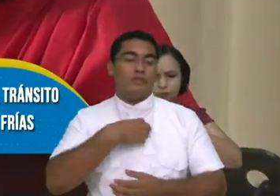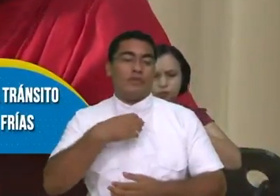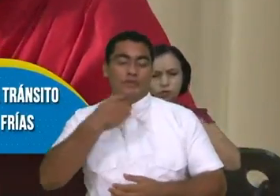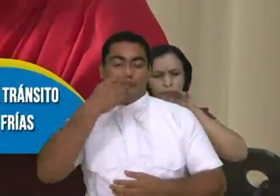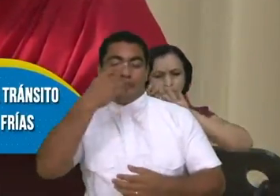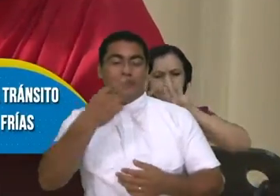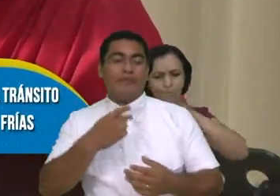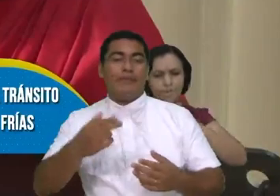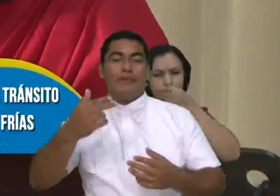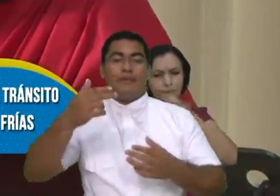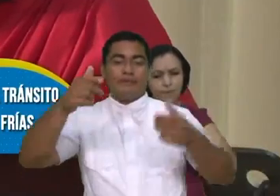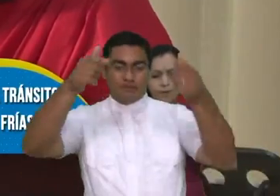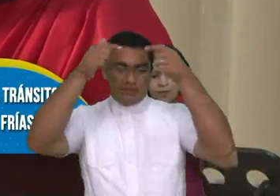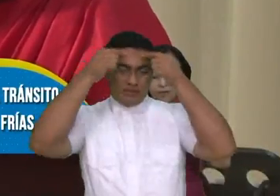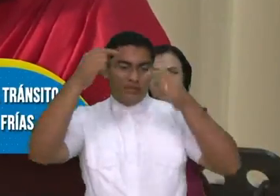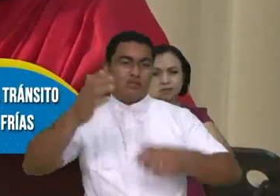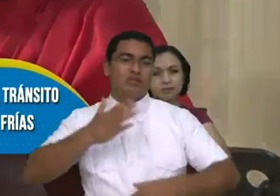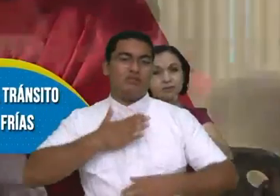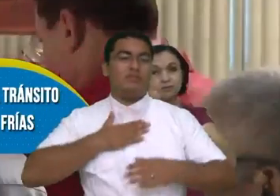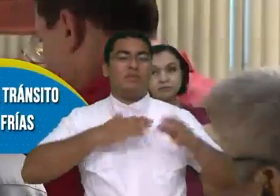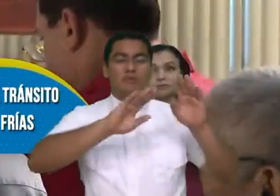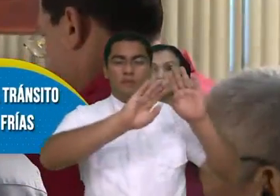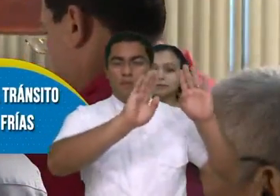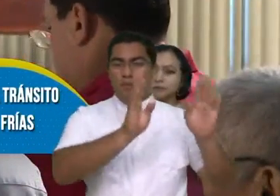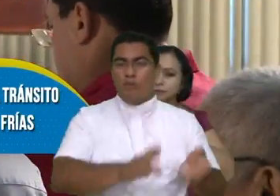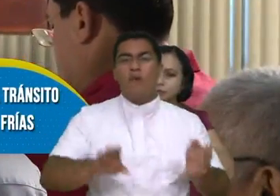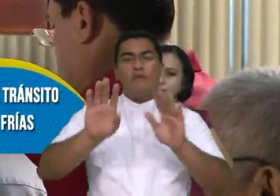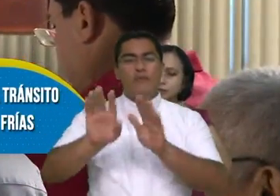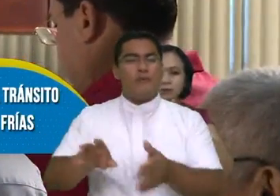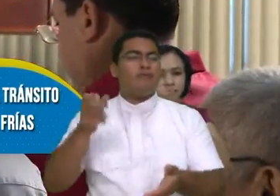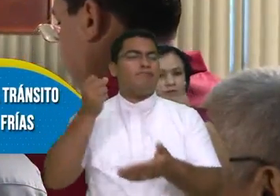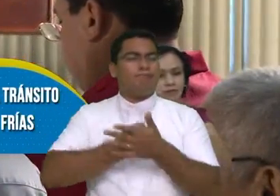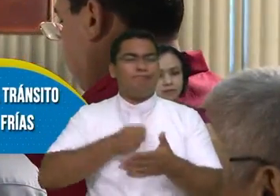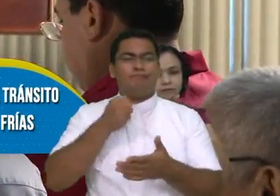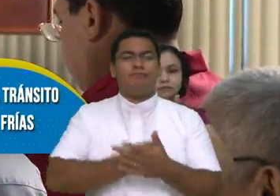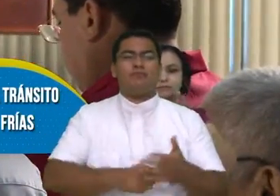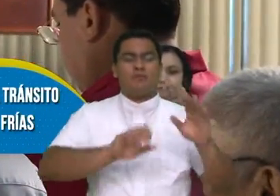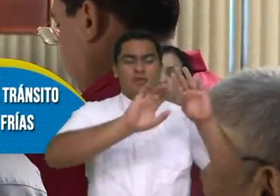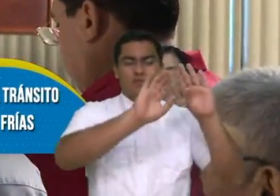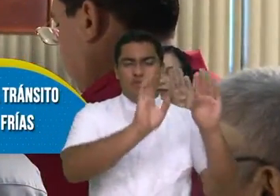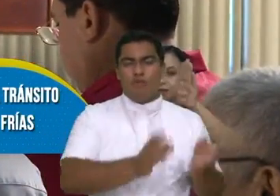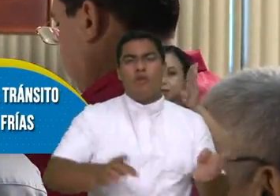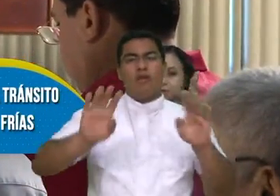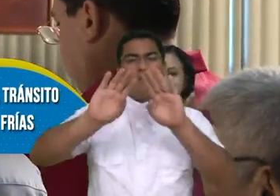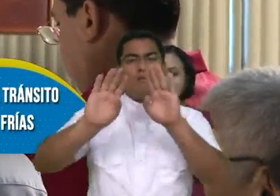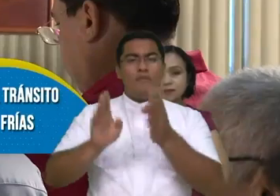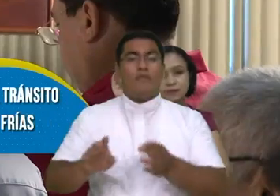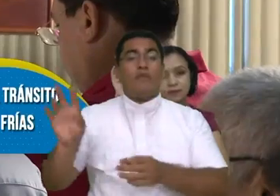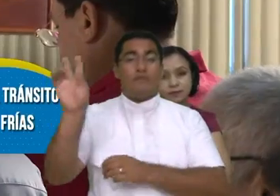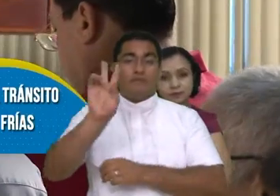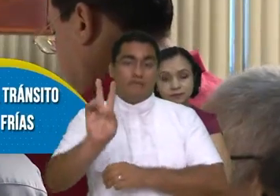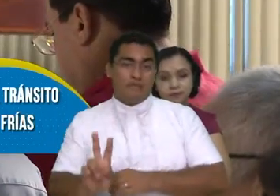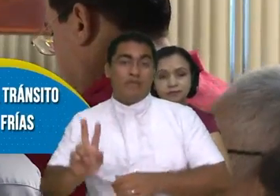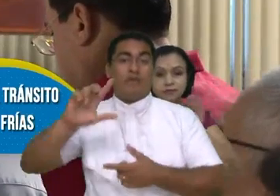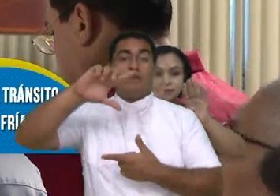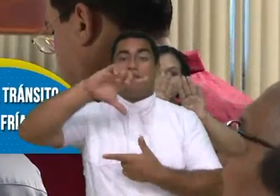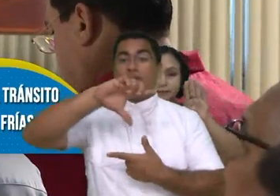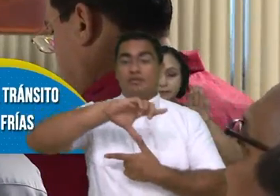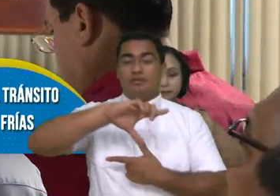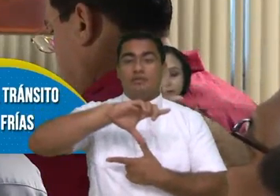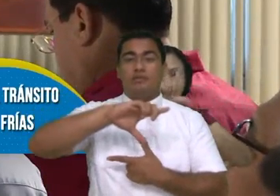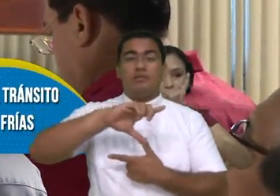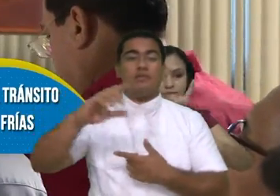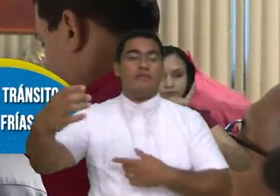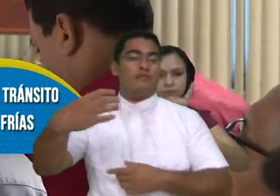feminista, lucho y lucharé sin tregua porque la mujer venezolana, latinoamericana,